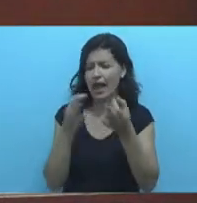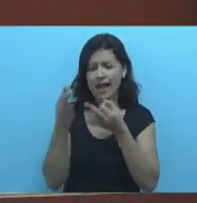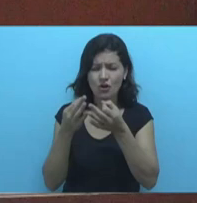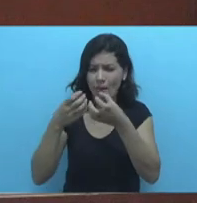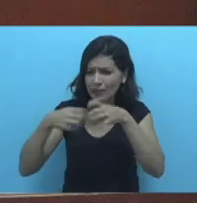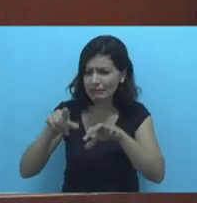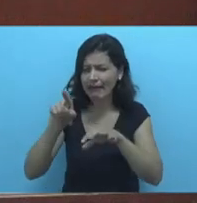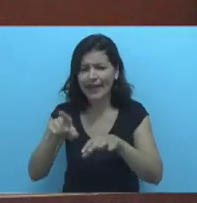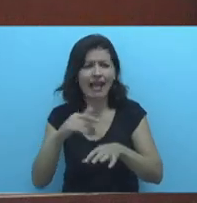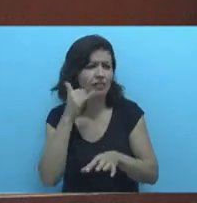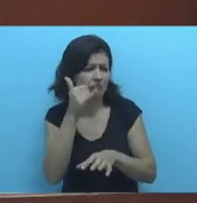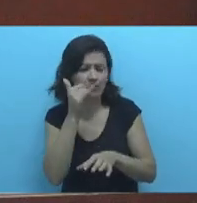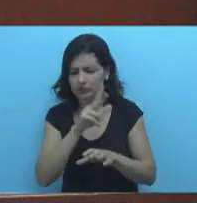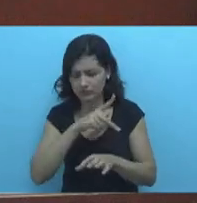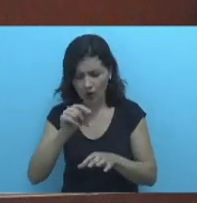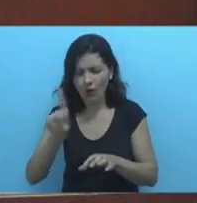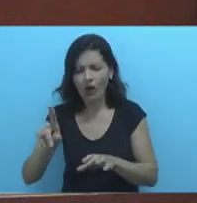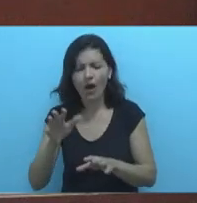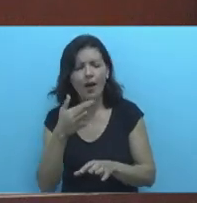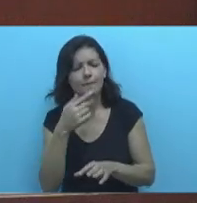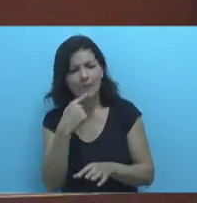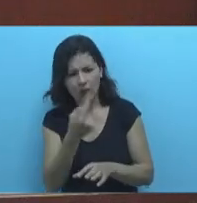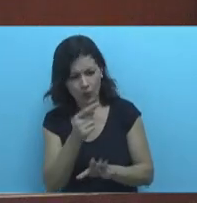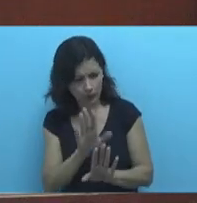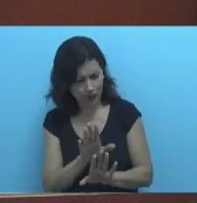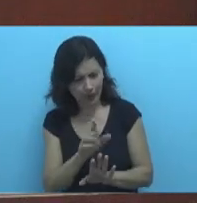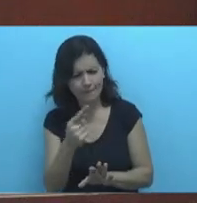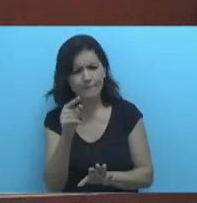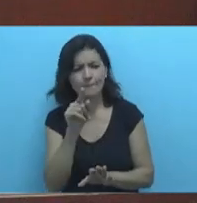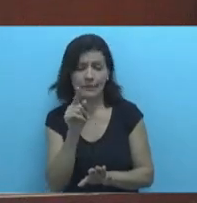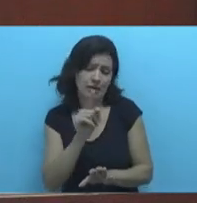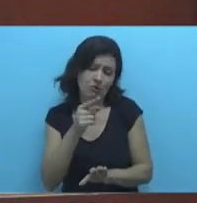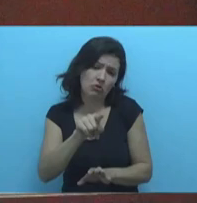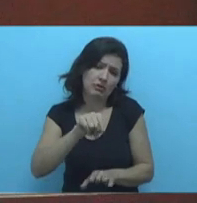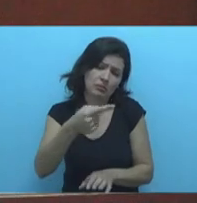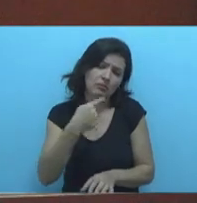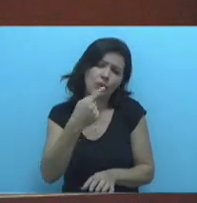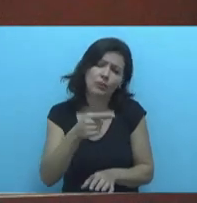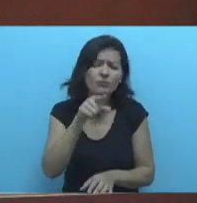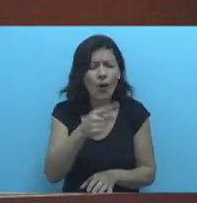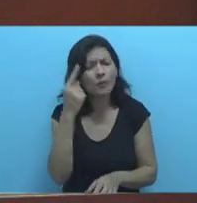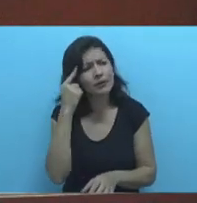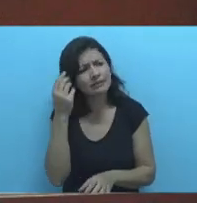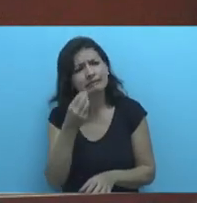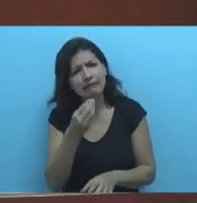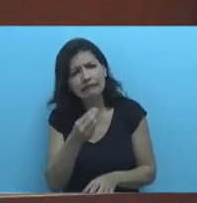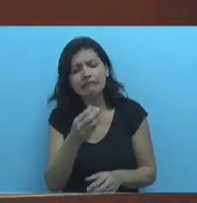valoración. Era más bien de decirte, ¿y a vos qué pensás? ¿Qué te parece? ¿Cómo